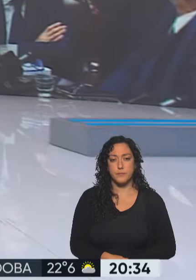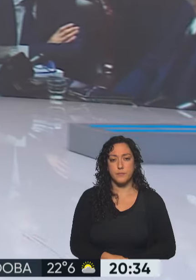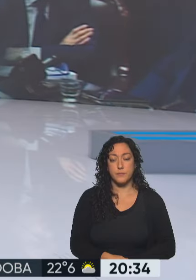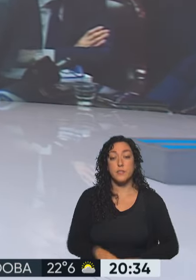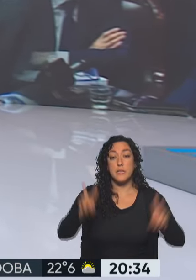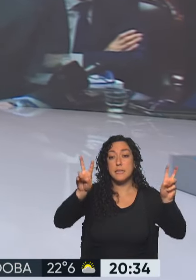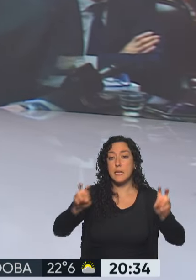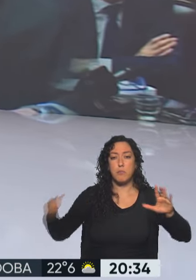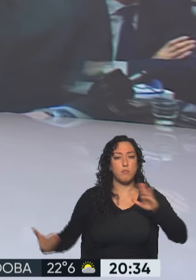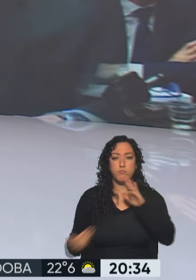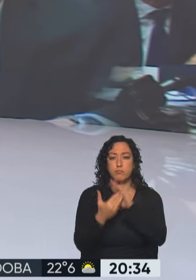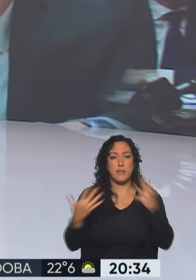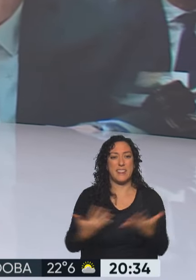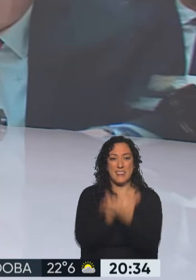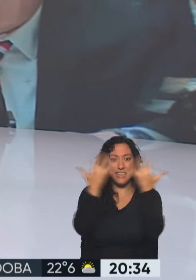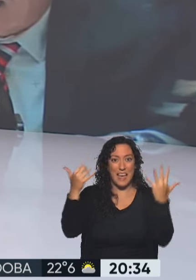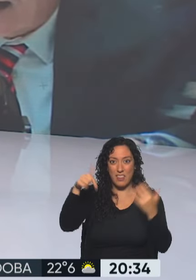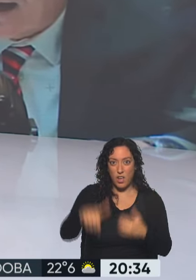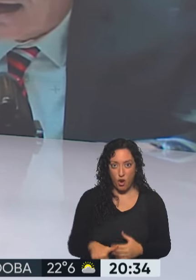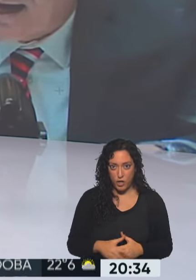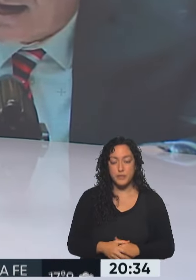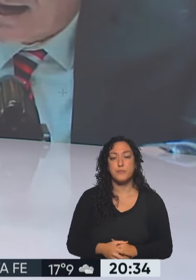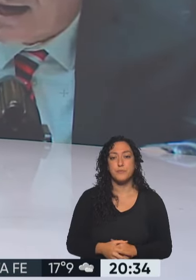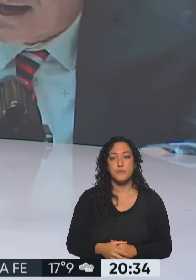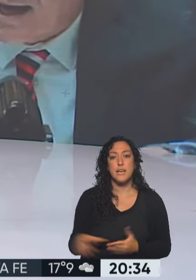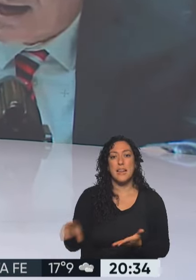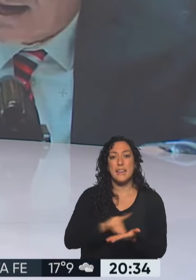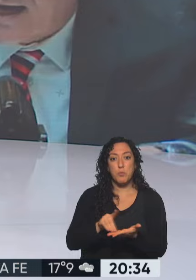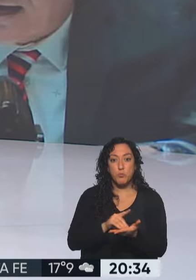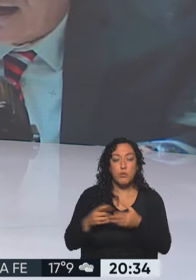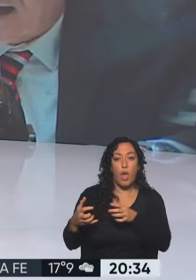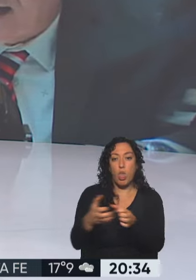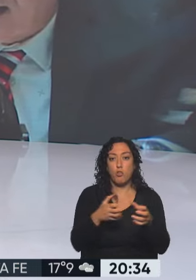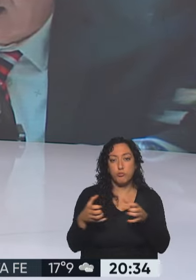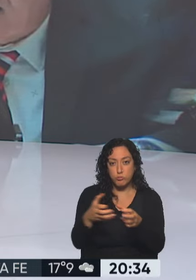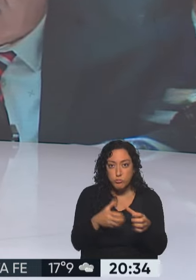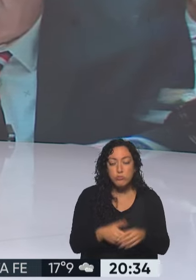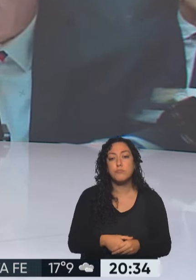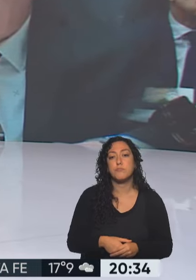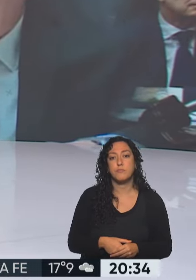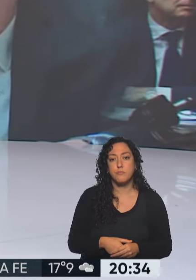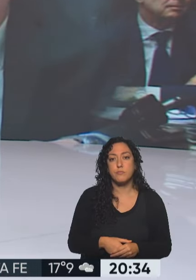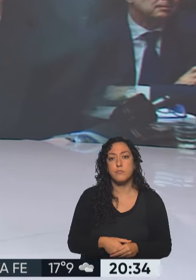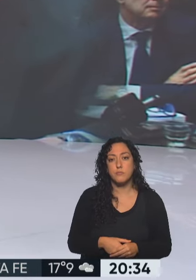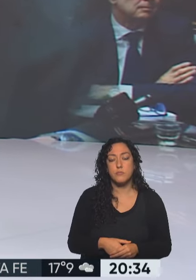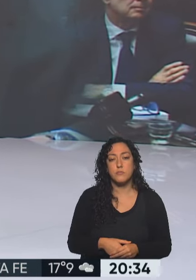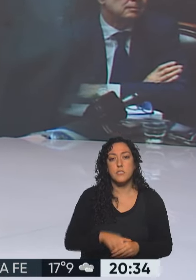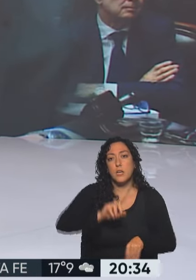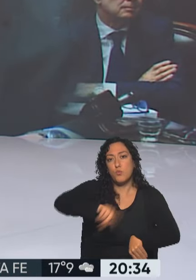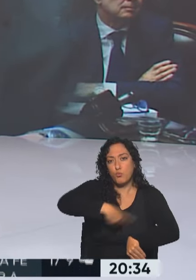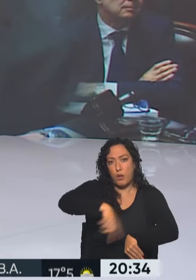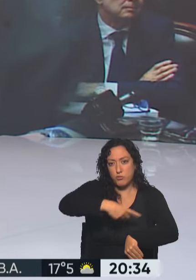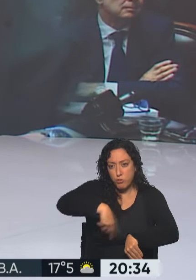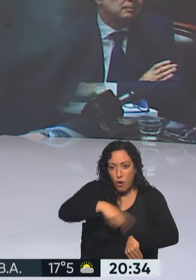Es el tema central del día, lo que está sucediendo en el recinto de la Cámara de Diputados. Esta sesión maratónica,